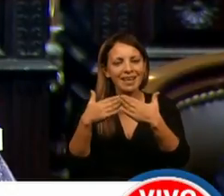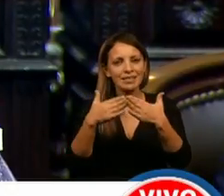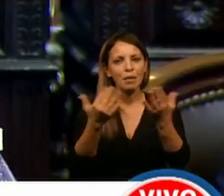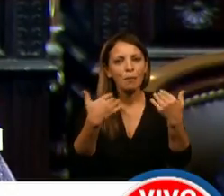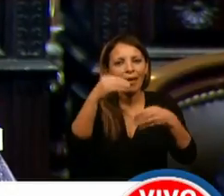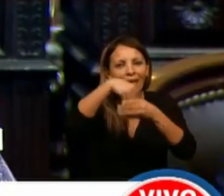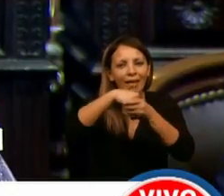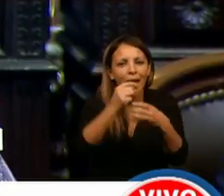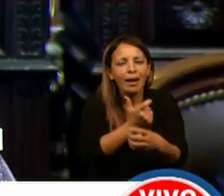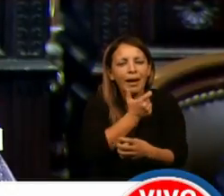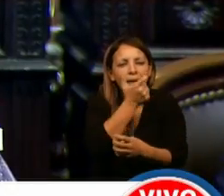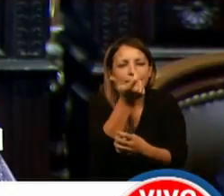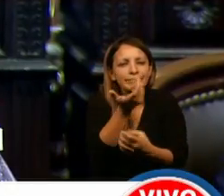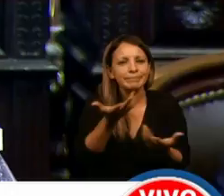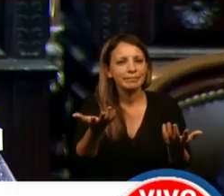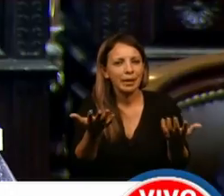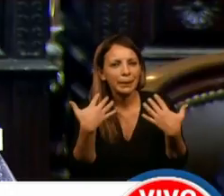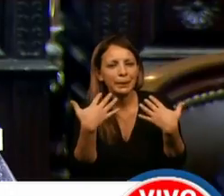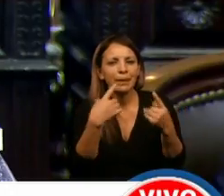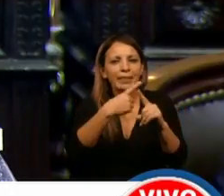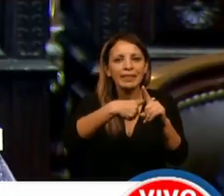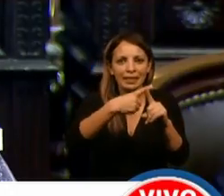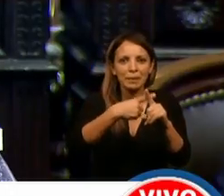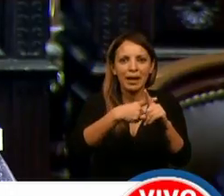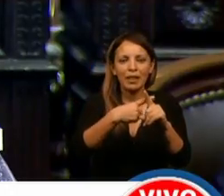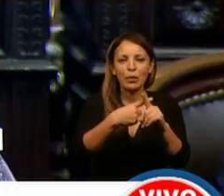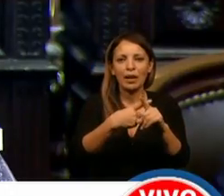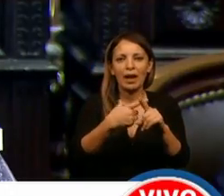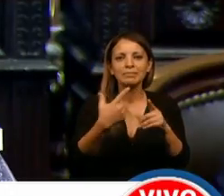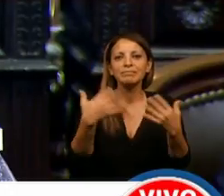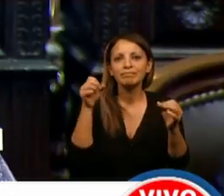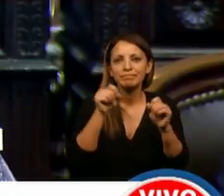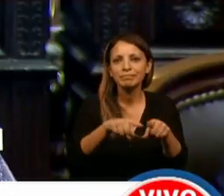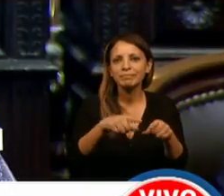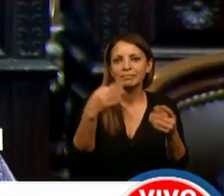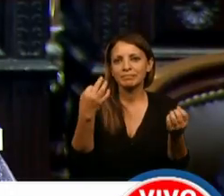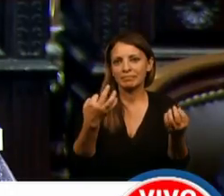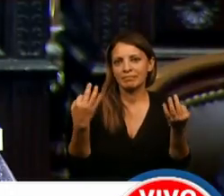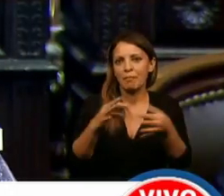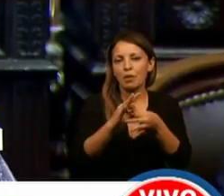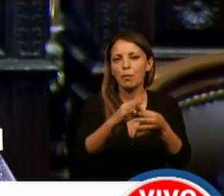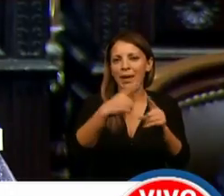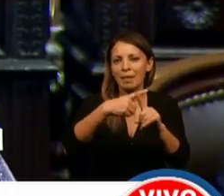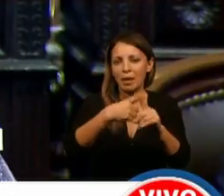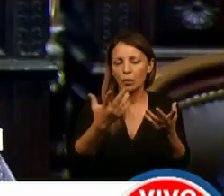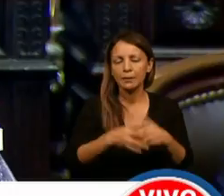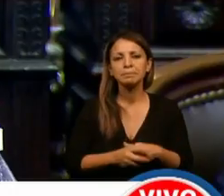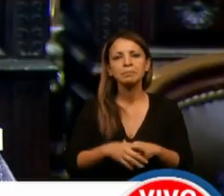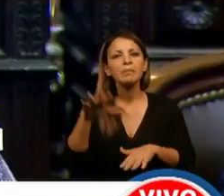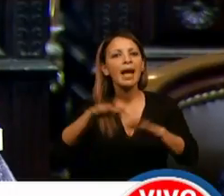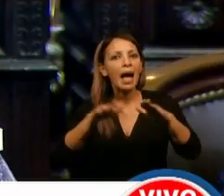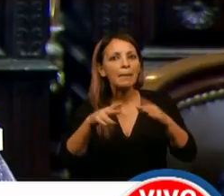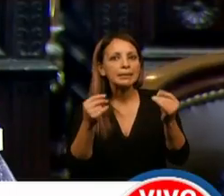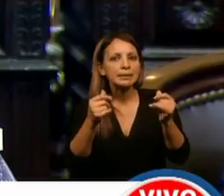calidad y ambiental y una temperatura adecuada a las condiciones sanitarias que se requieren y muchas veces los costos del